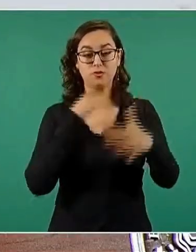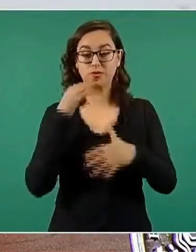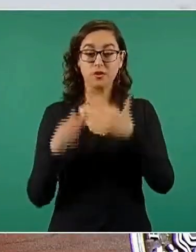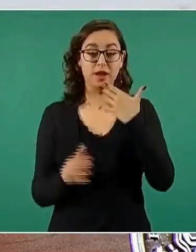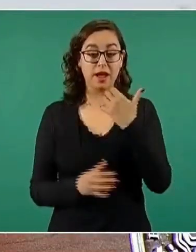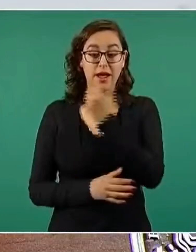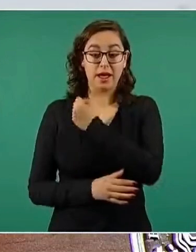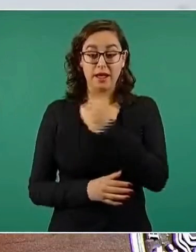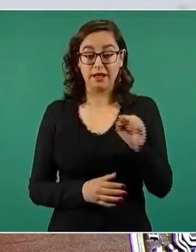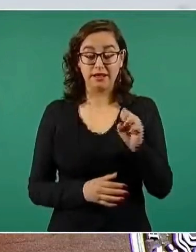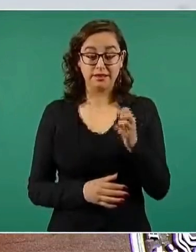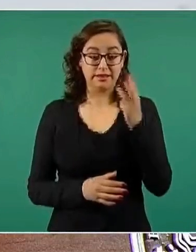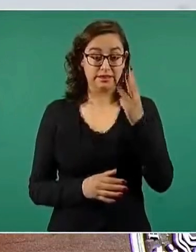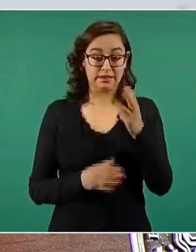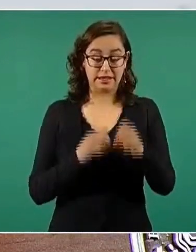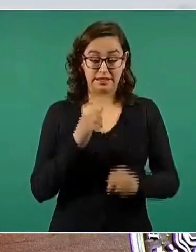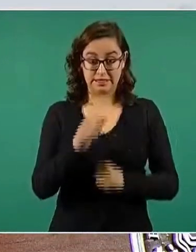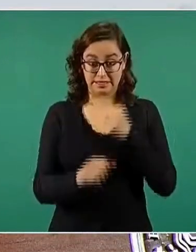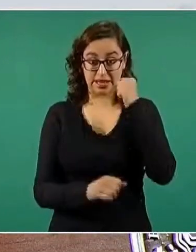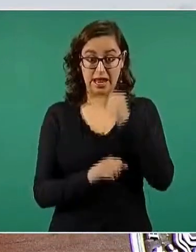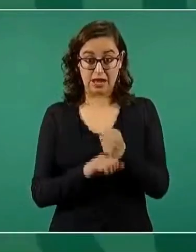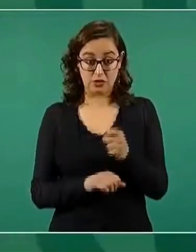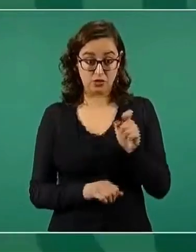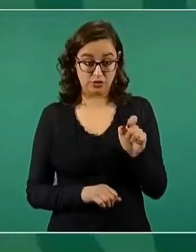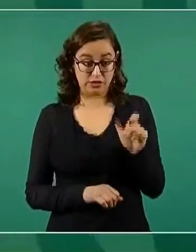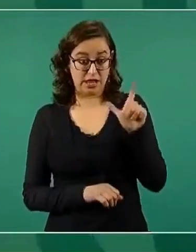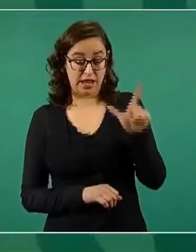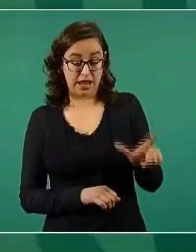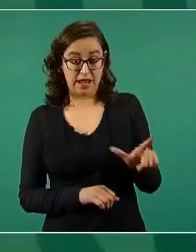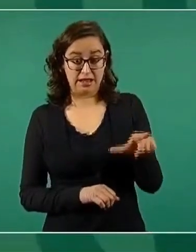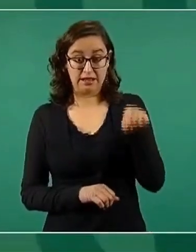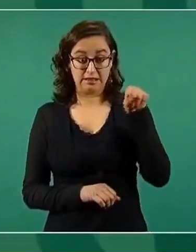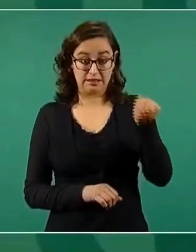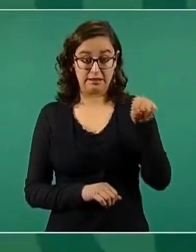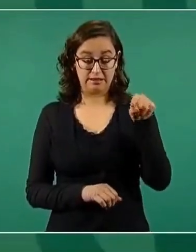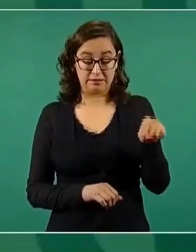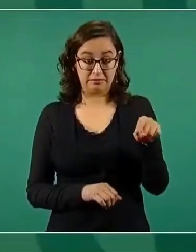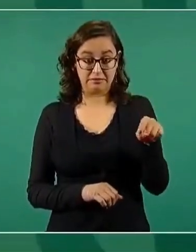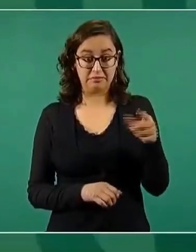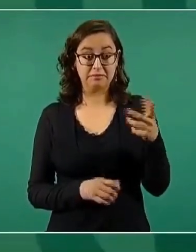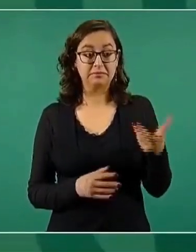durante los 3 años que fue secretario de Hacienda, el presupuesto